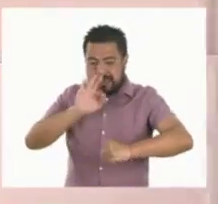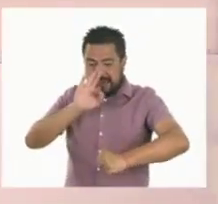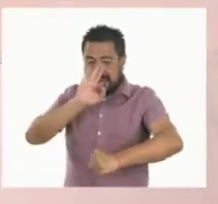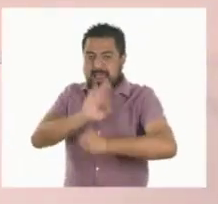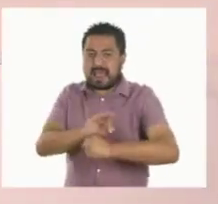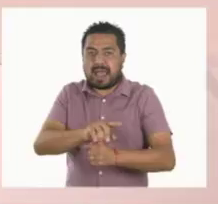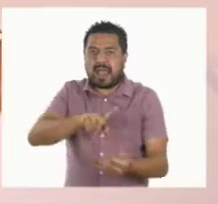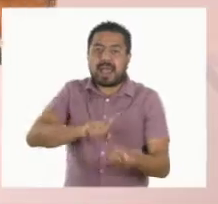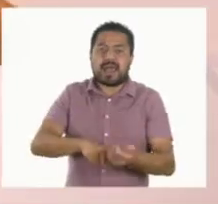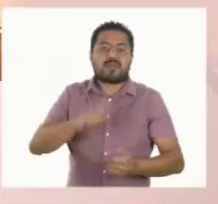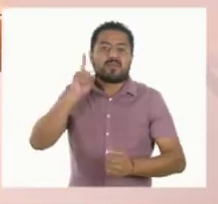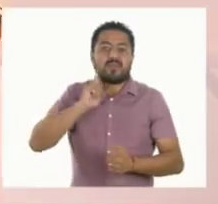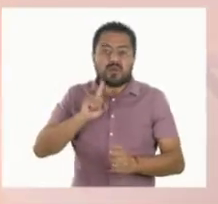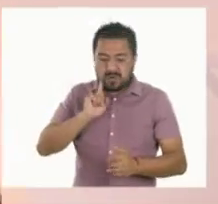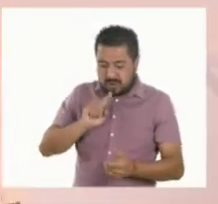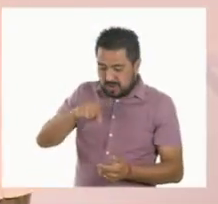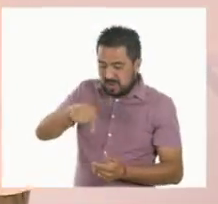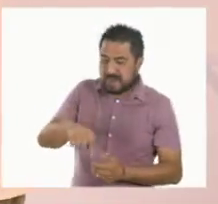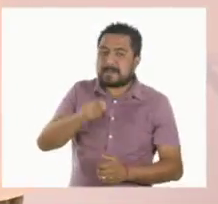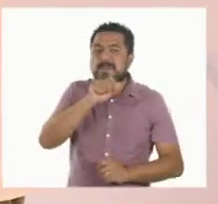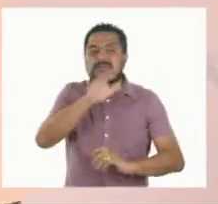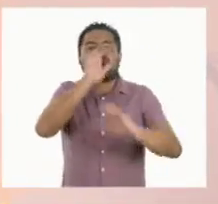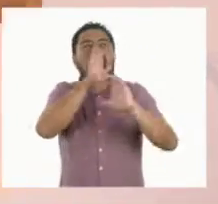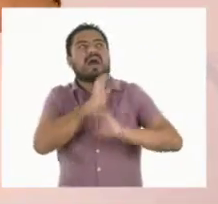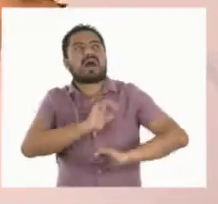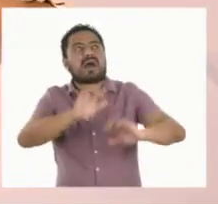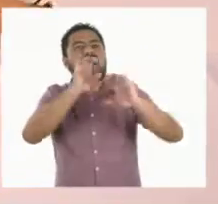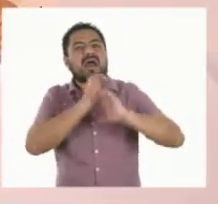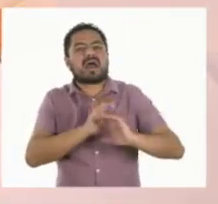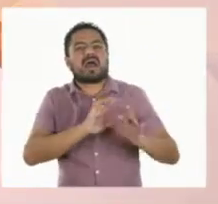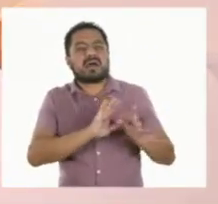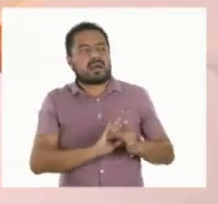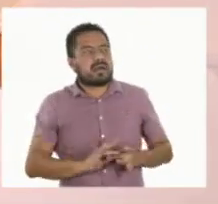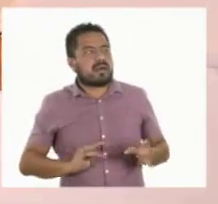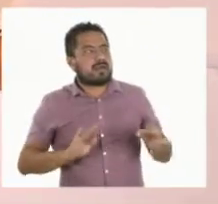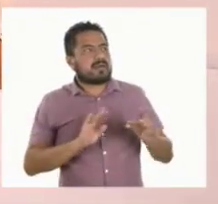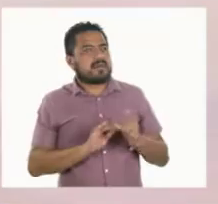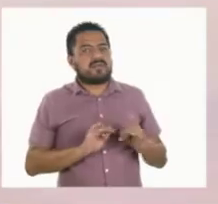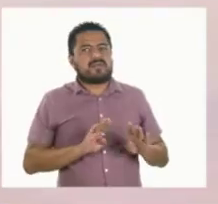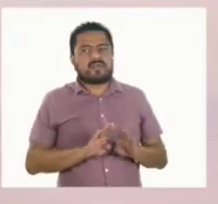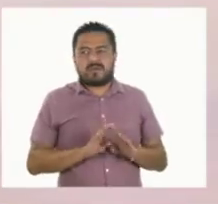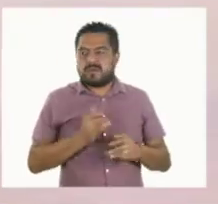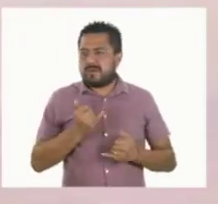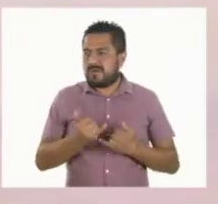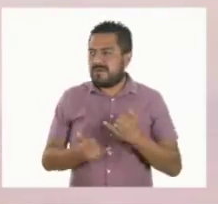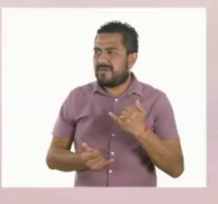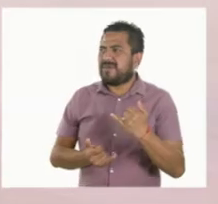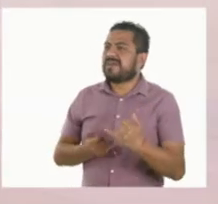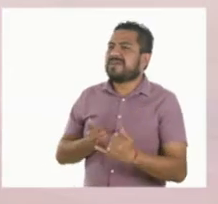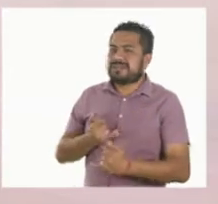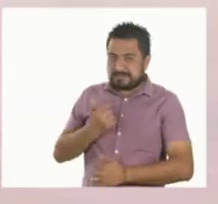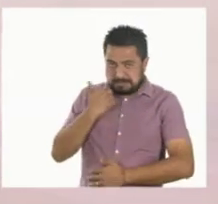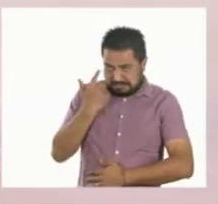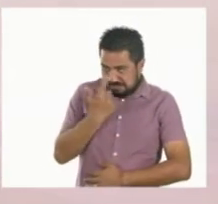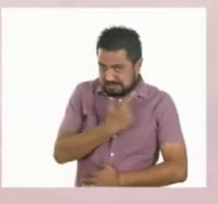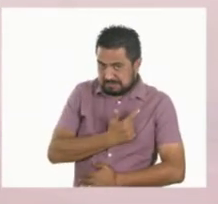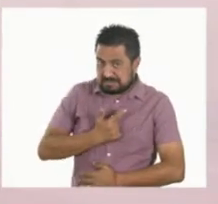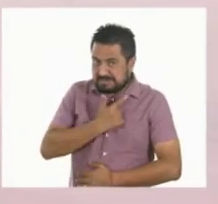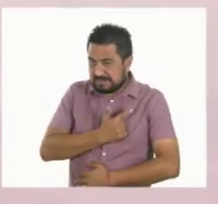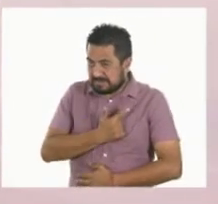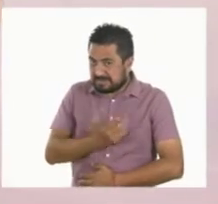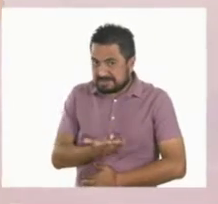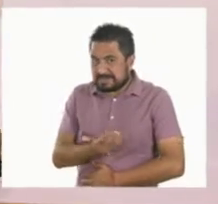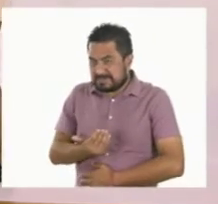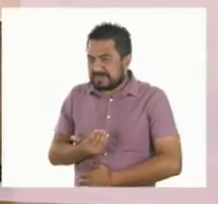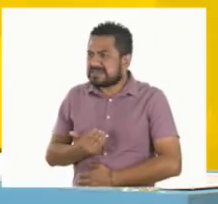a Doña Blanca. Ah. La misma canción nos va indicando cómo es el juego. ¿Te gustaría jugar uno de esos juegos?